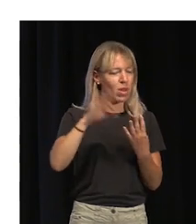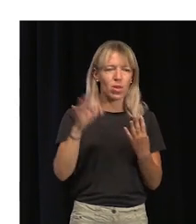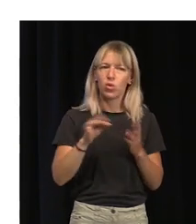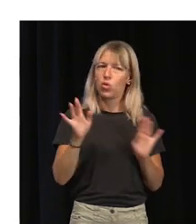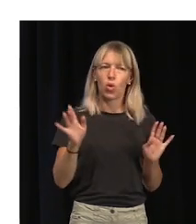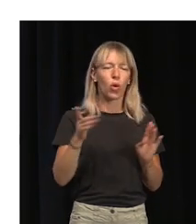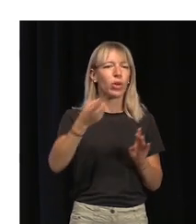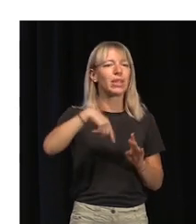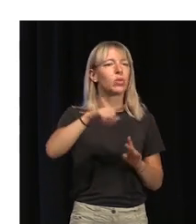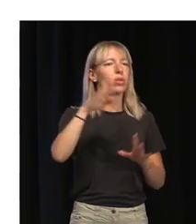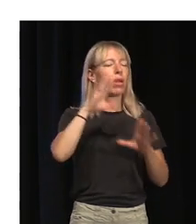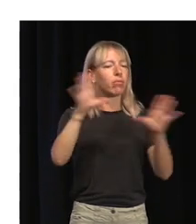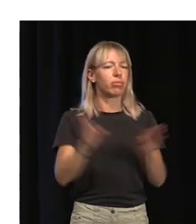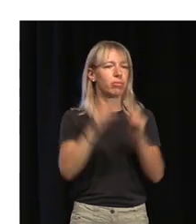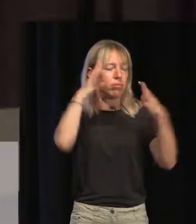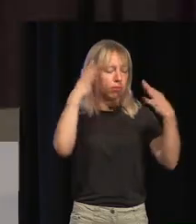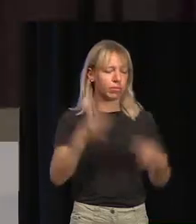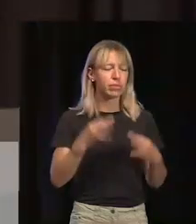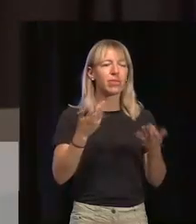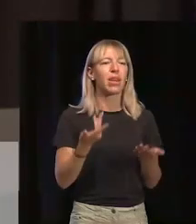y nuestras propias conclusiones.